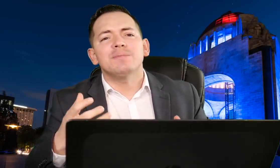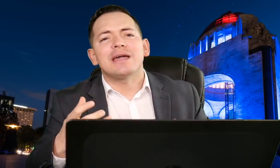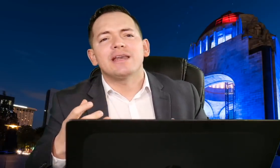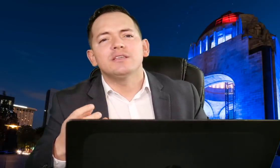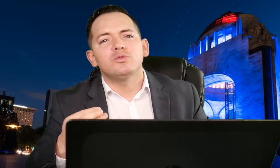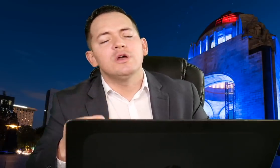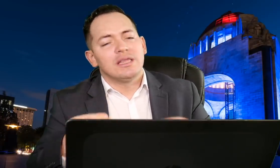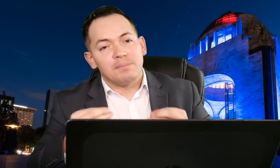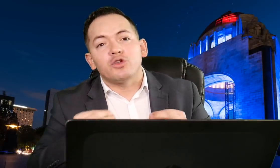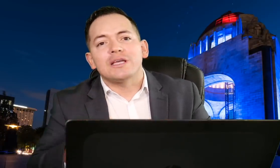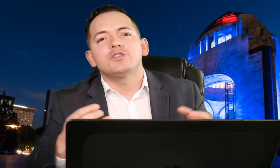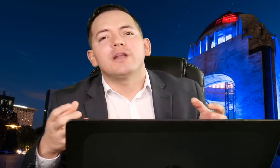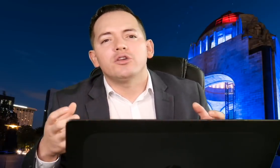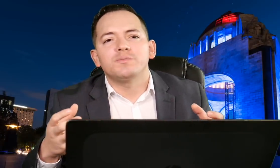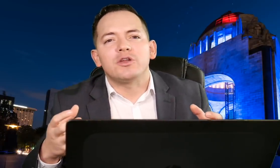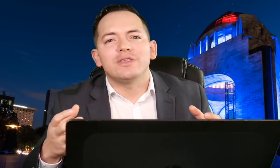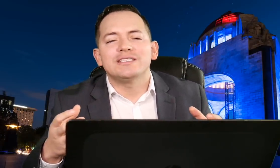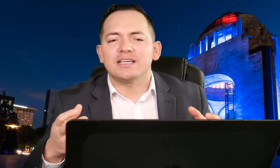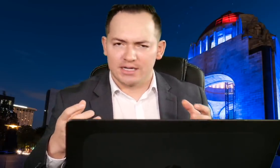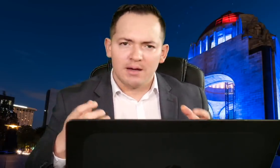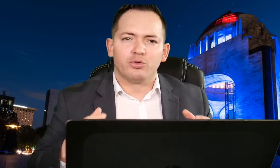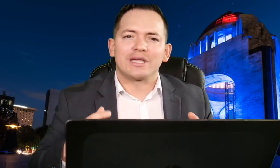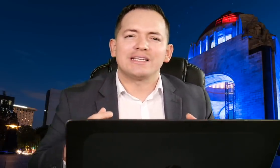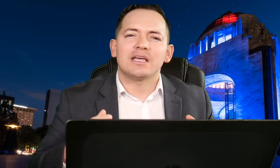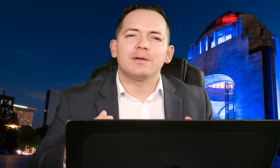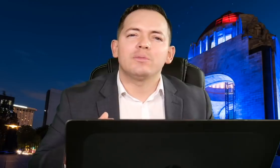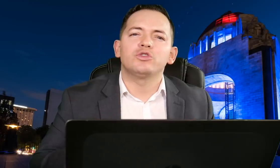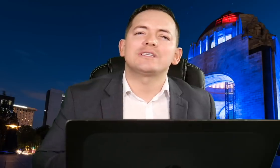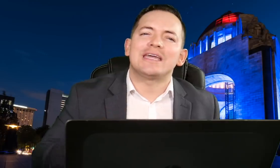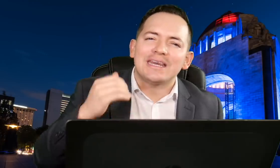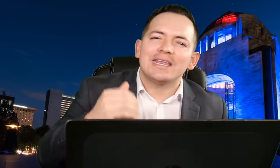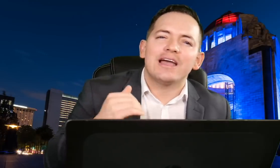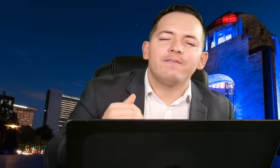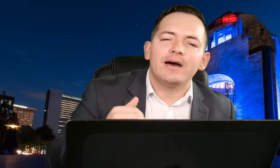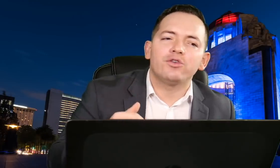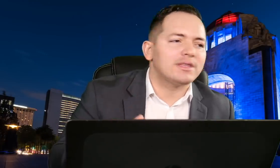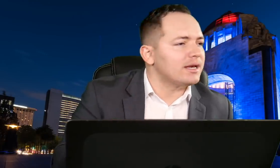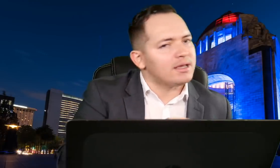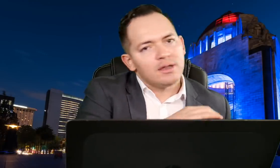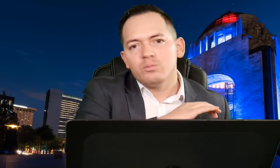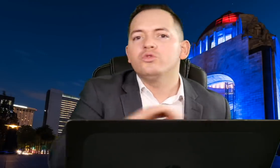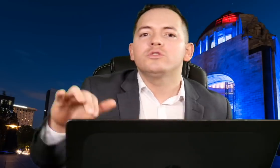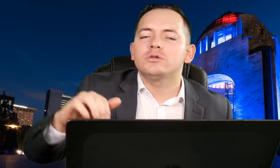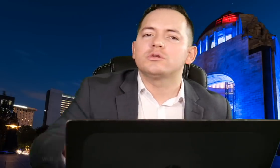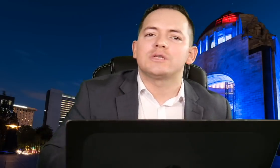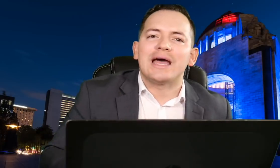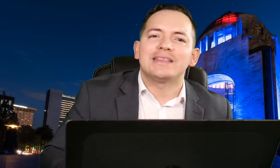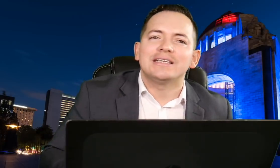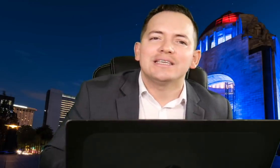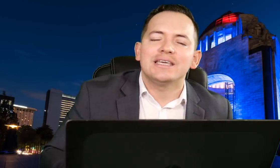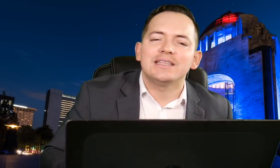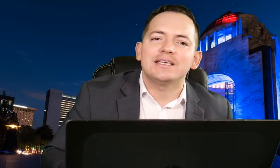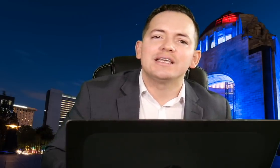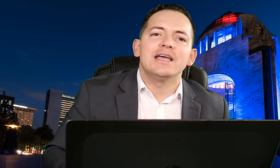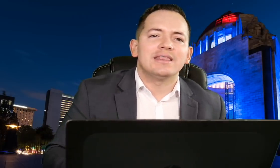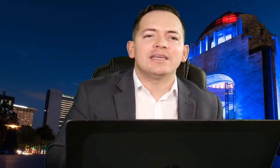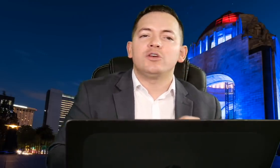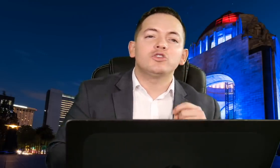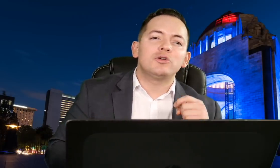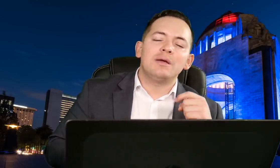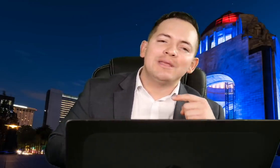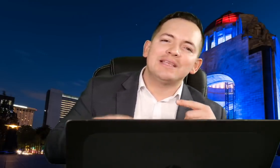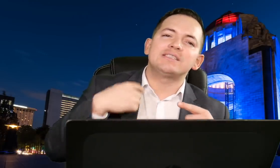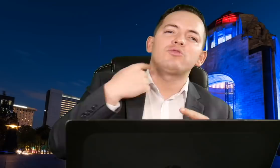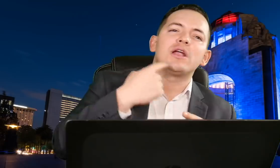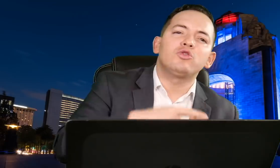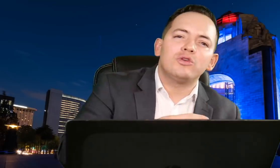este mecanismo de protección a los periodistas porque sabemos que enrique alfaro tiene muchos antecedentes de